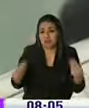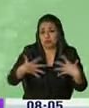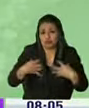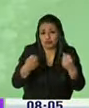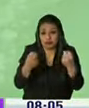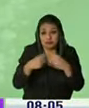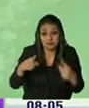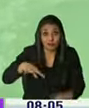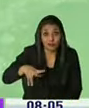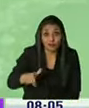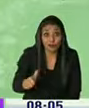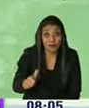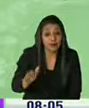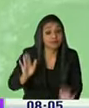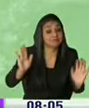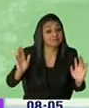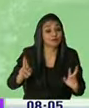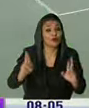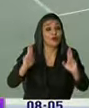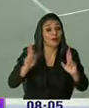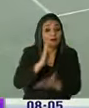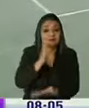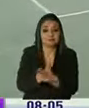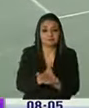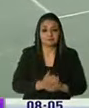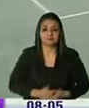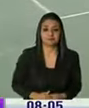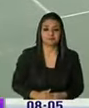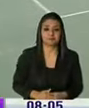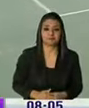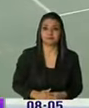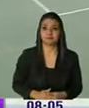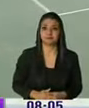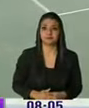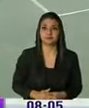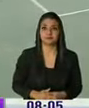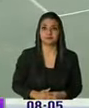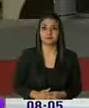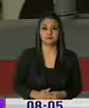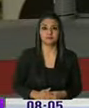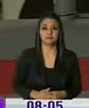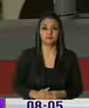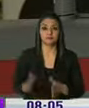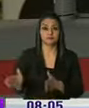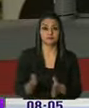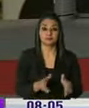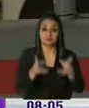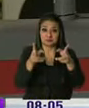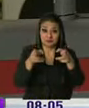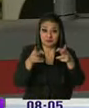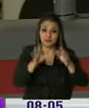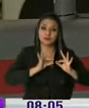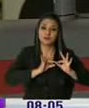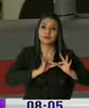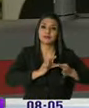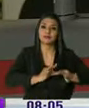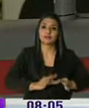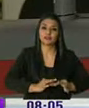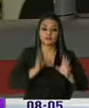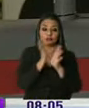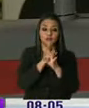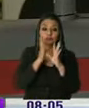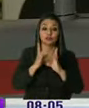de seguir robando, nadie sabe. En Quito informó Iván Casamén. Y justamente ahí mismo, en el distrito Calderón,